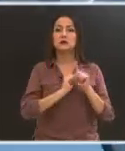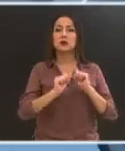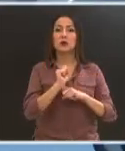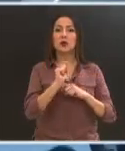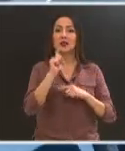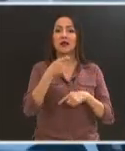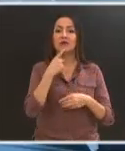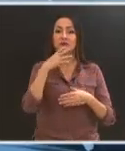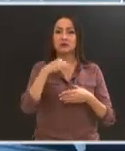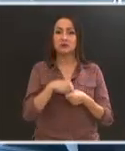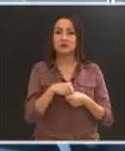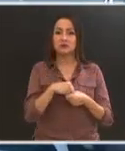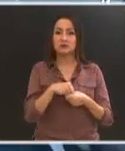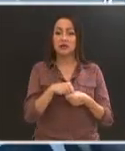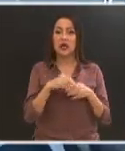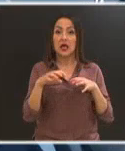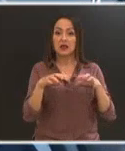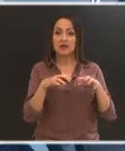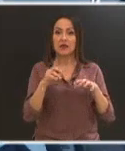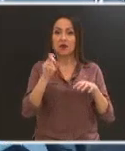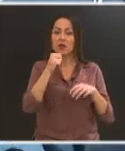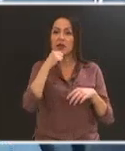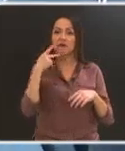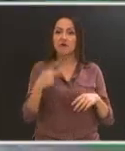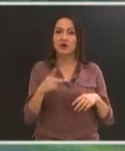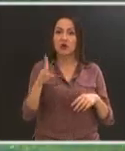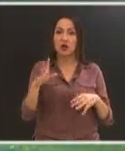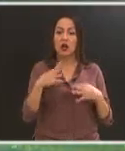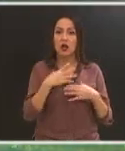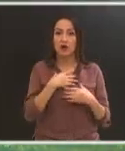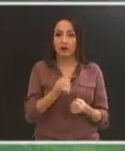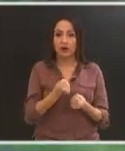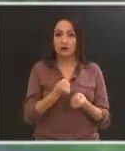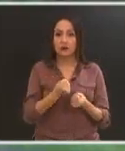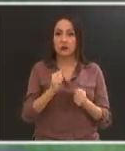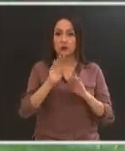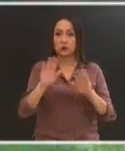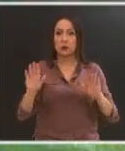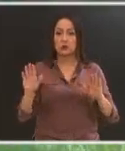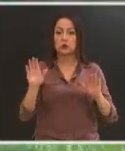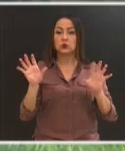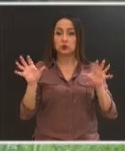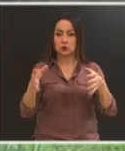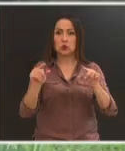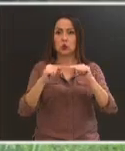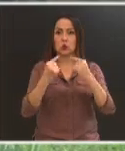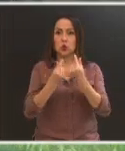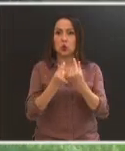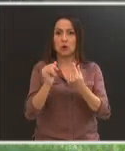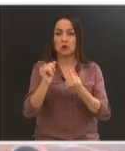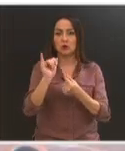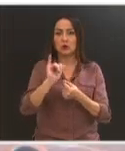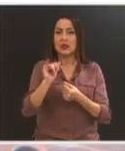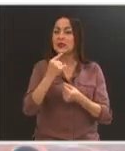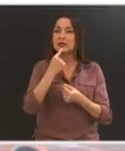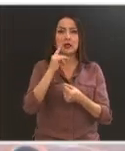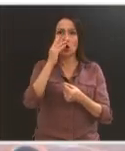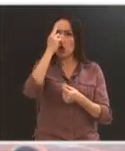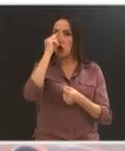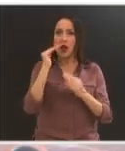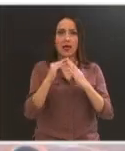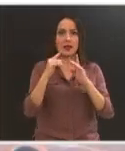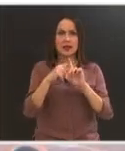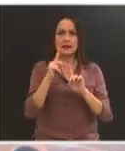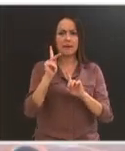debe involucrarse en actividades que pongan en riesgo la confianza de sus congregaciones. La alianza indicó que ni la iglesia ni el